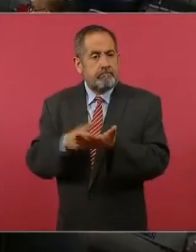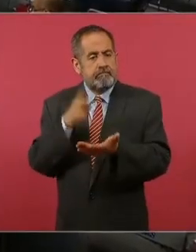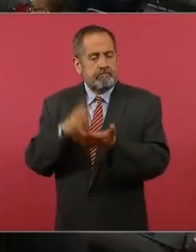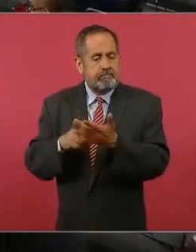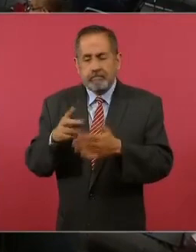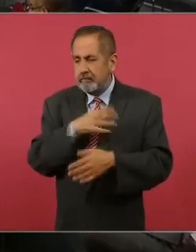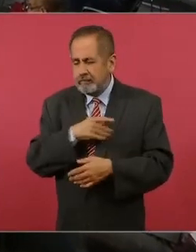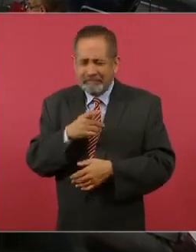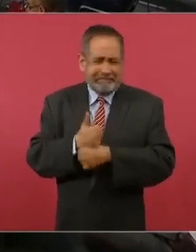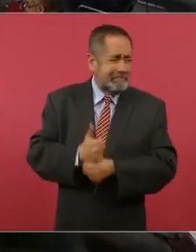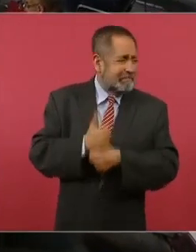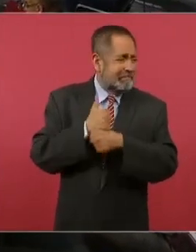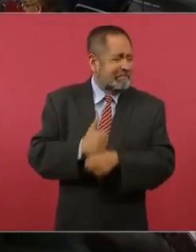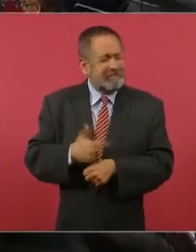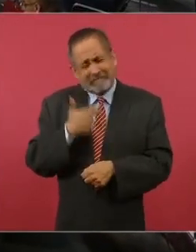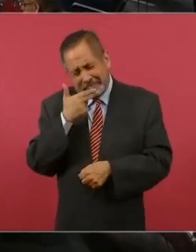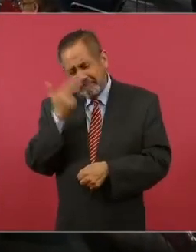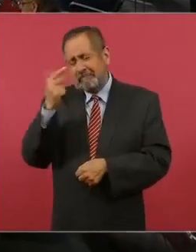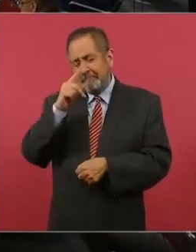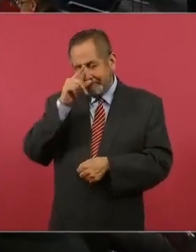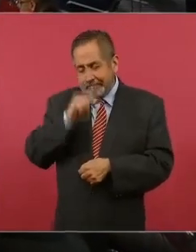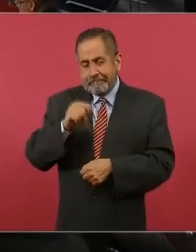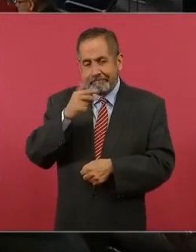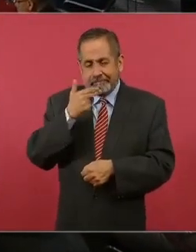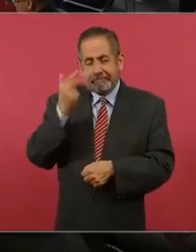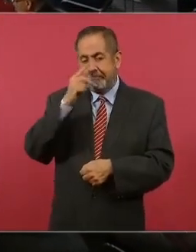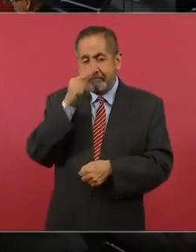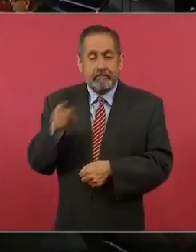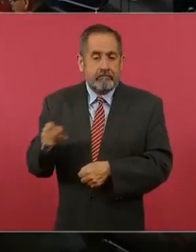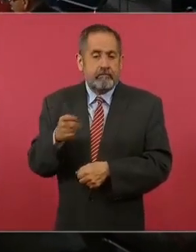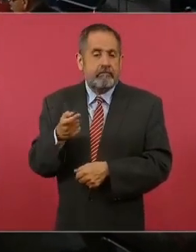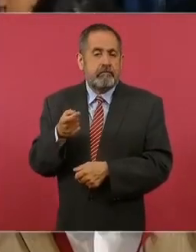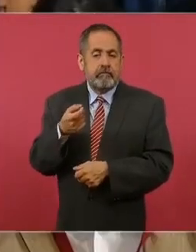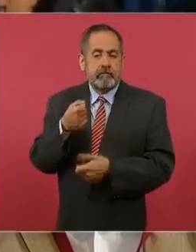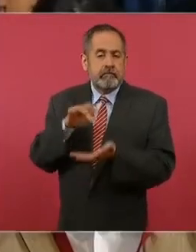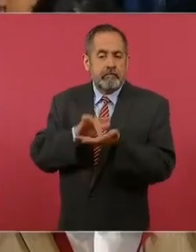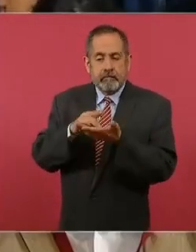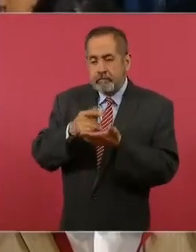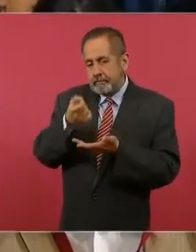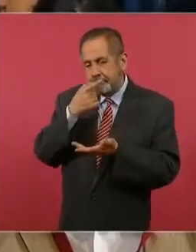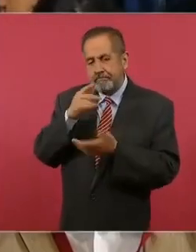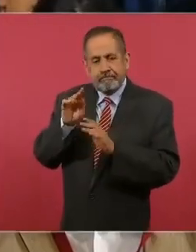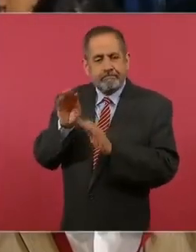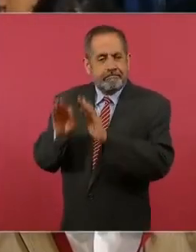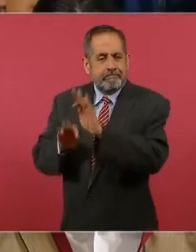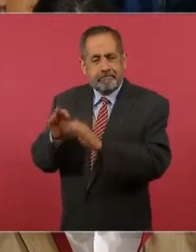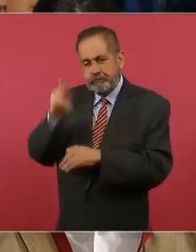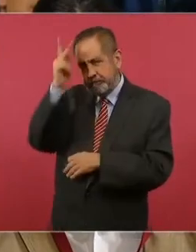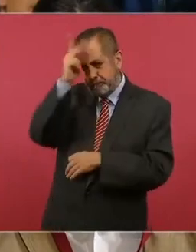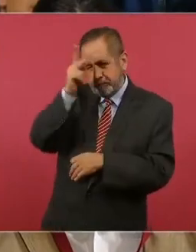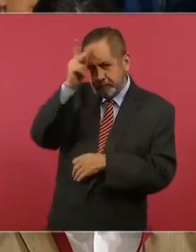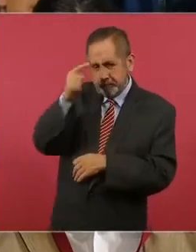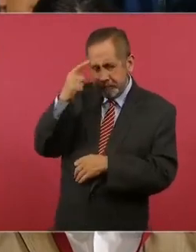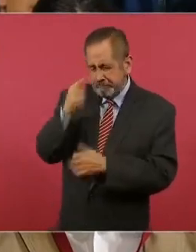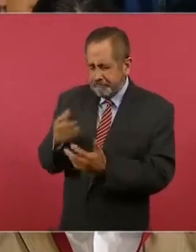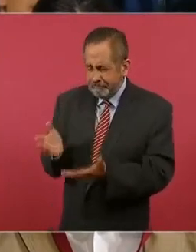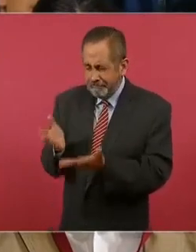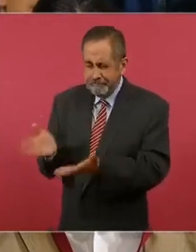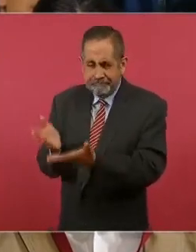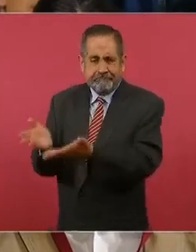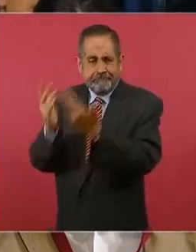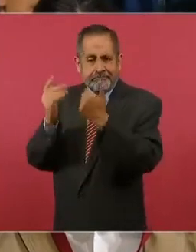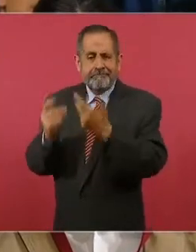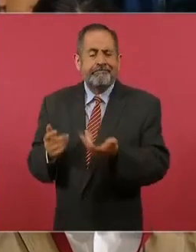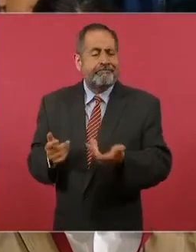2 veces la vida, está llevando también un tratamiento psicológico para poder salir adelante. Todo